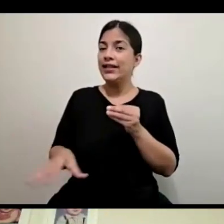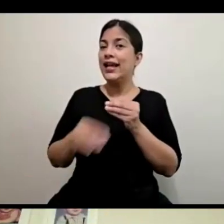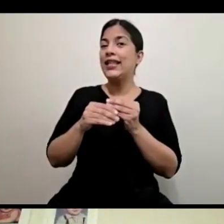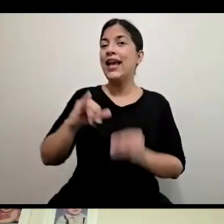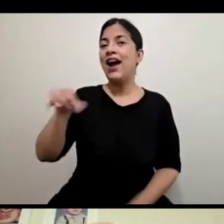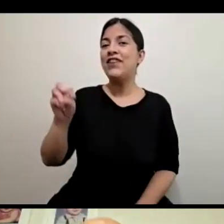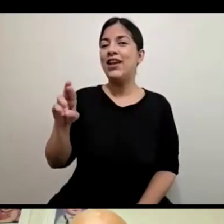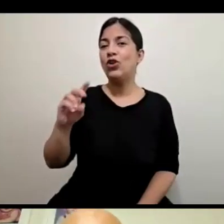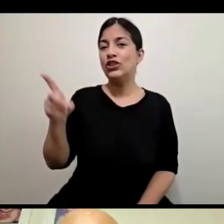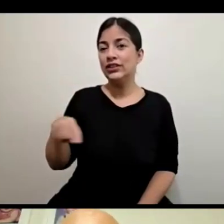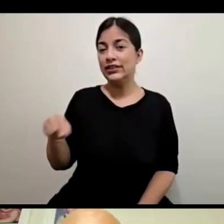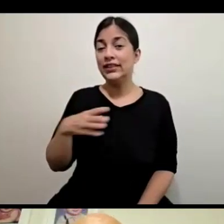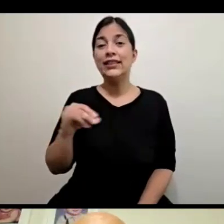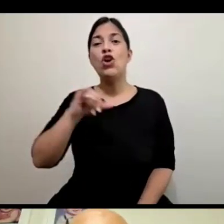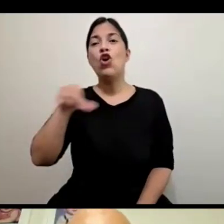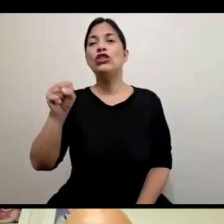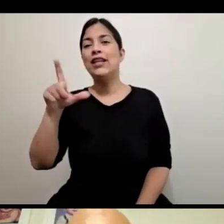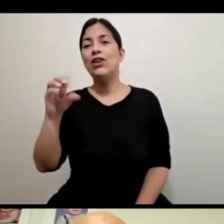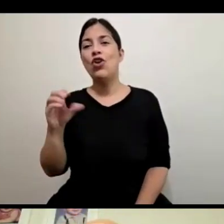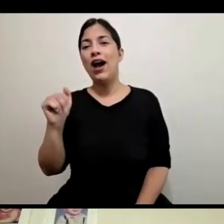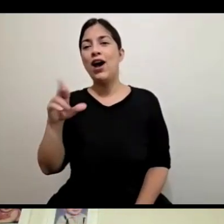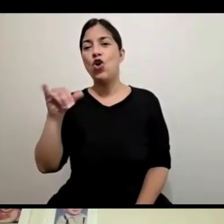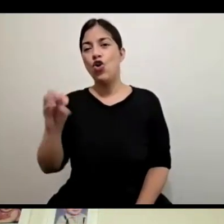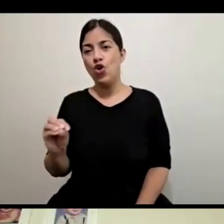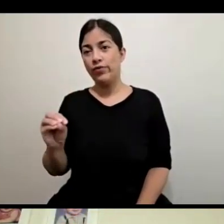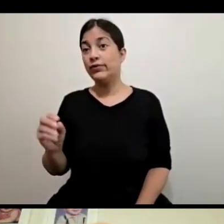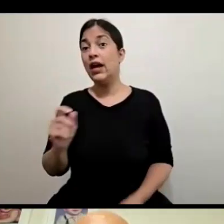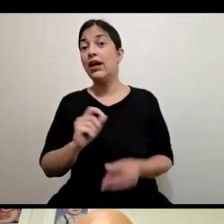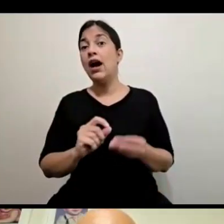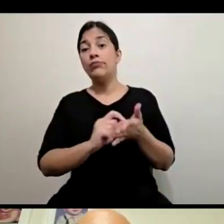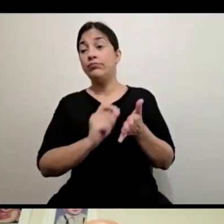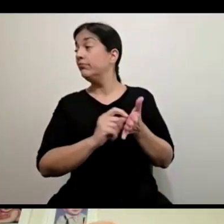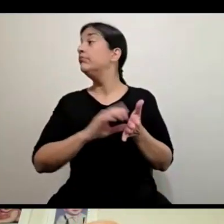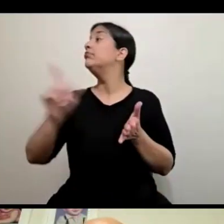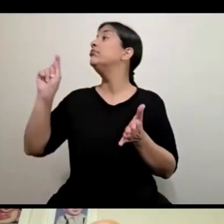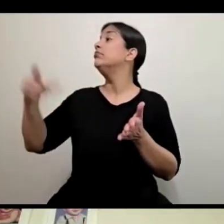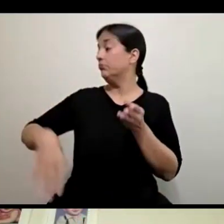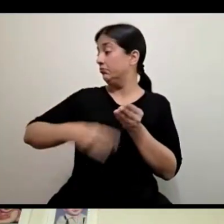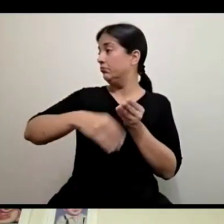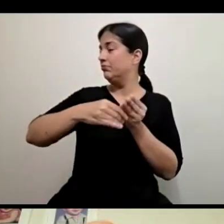Javier y a Joselo Arroyo. A Javier que lo apunte, a Javier Ortiz y a Joselo.